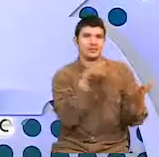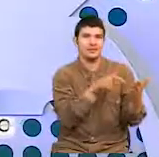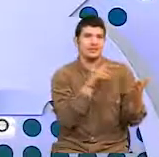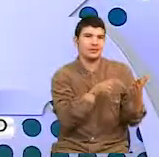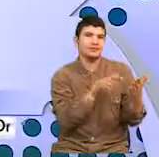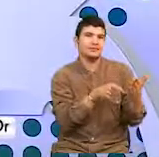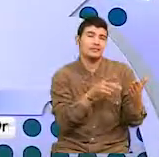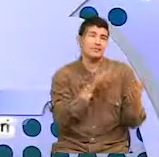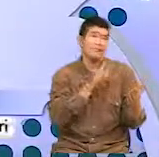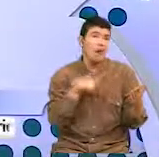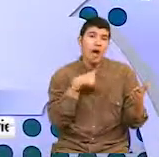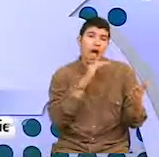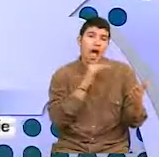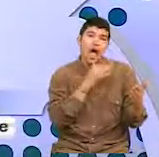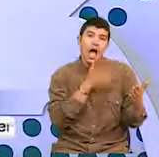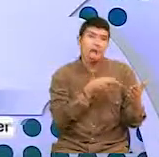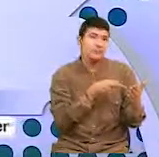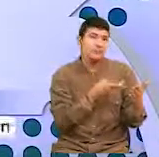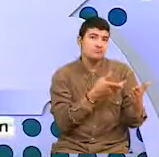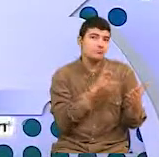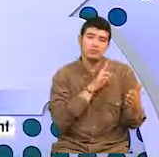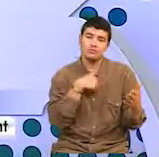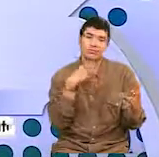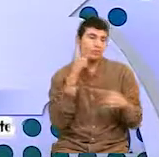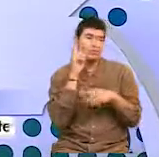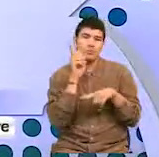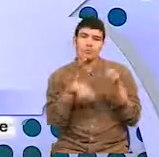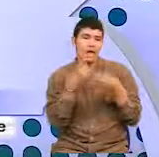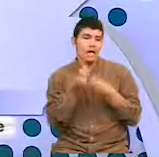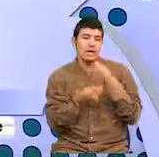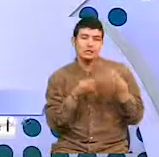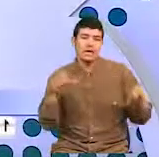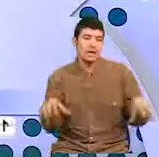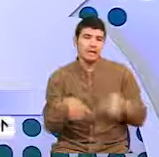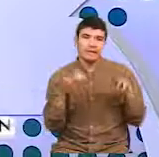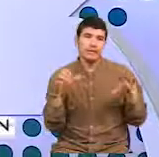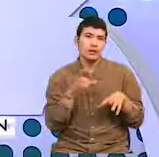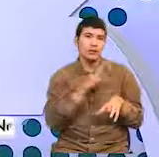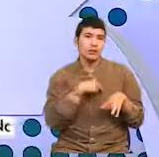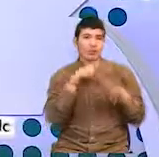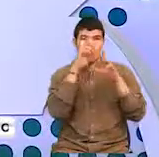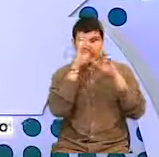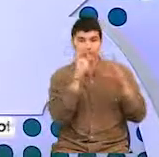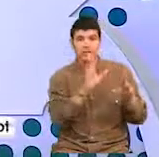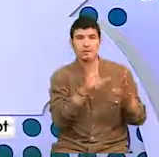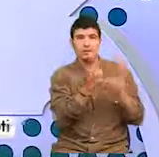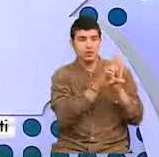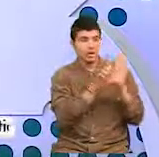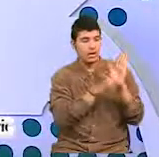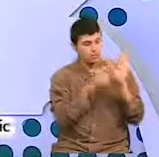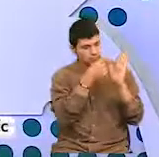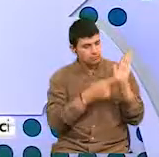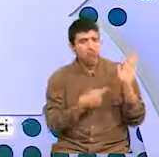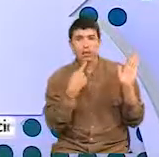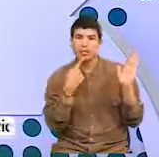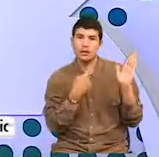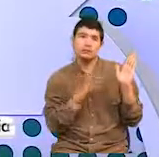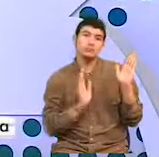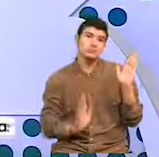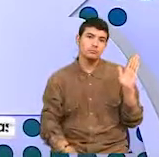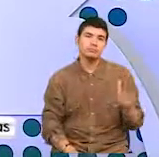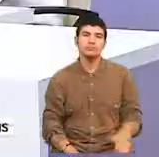desafortunadamente no podemos hacer, porque tenemos que ser respetuosos de los derechos, respetuosos de las leyes, y las leyes lo que exigen es eso.